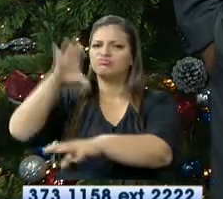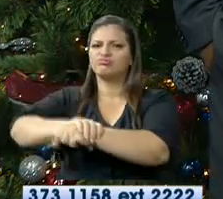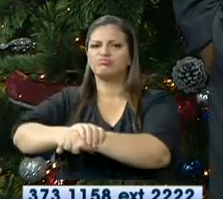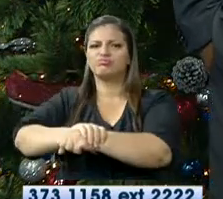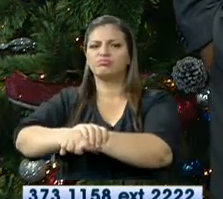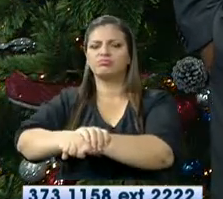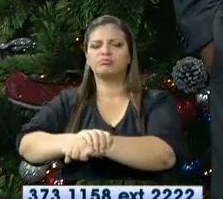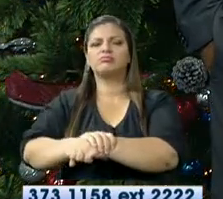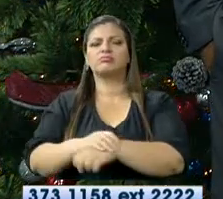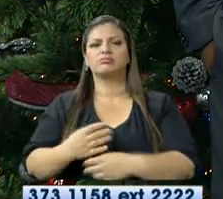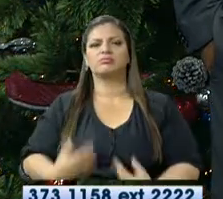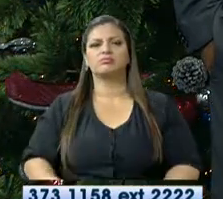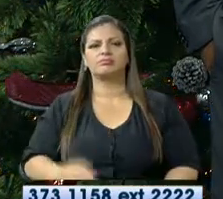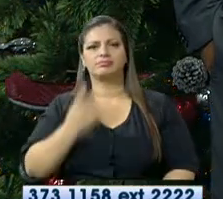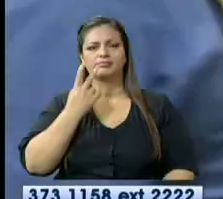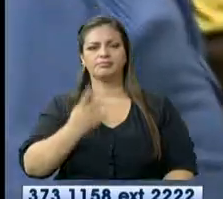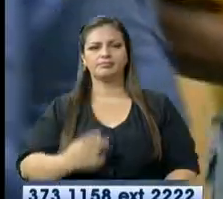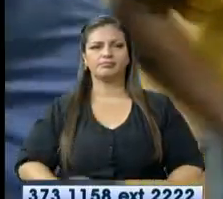Veamos.